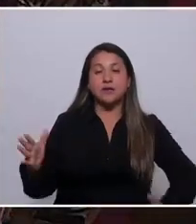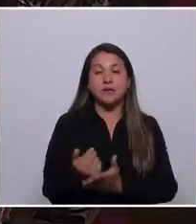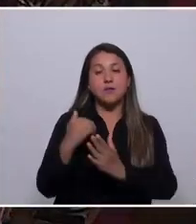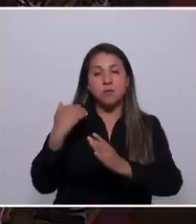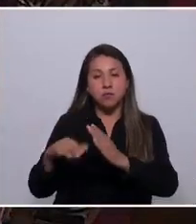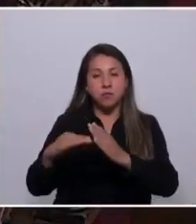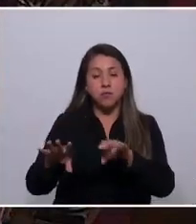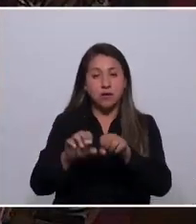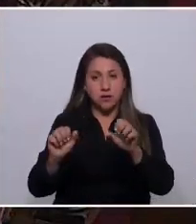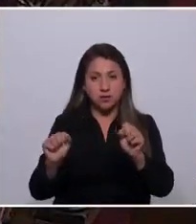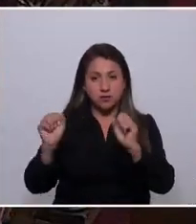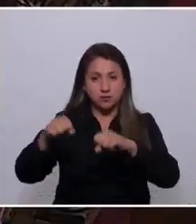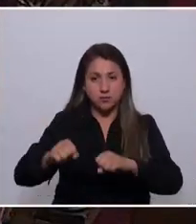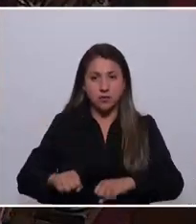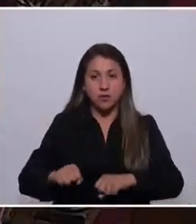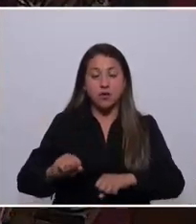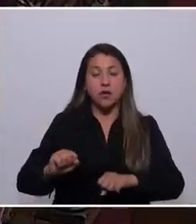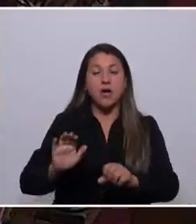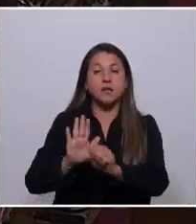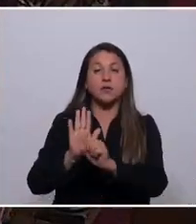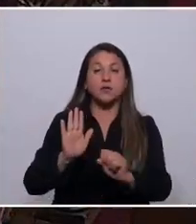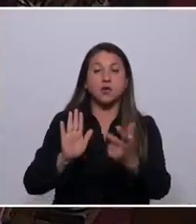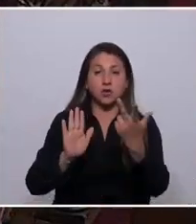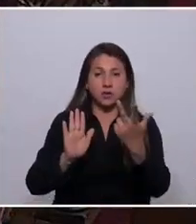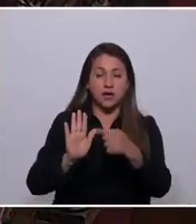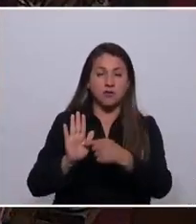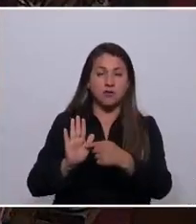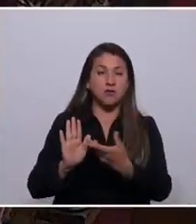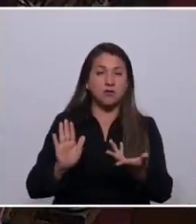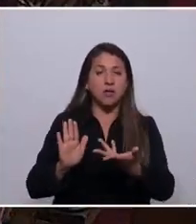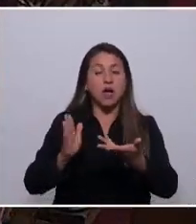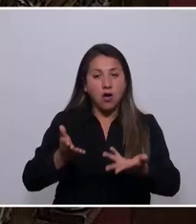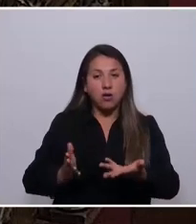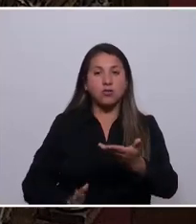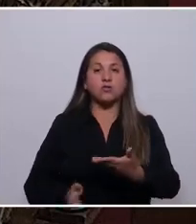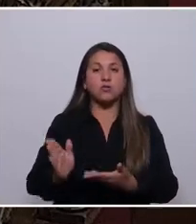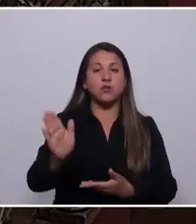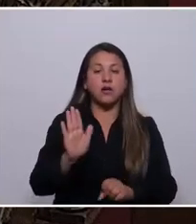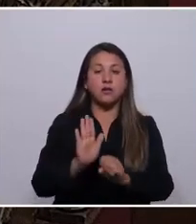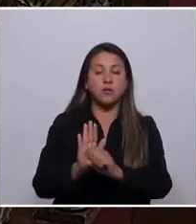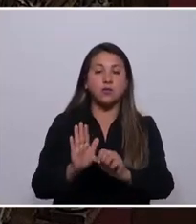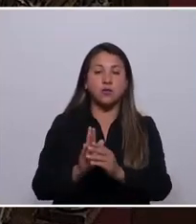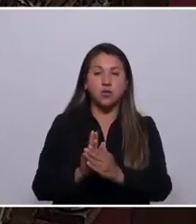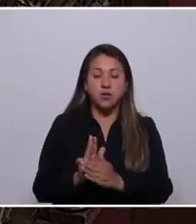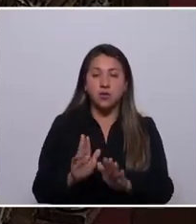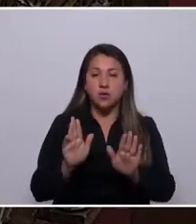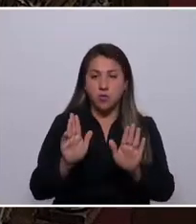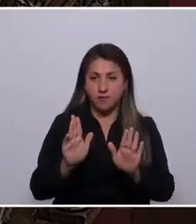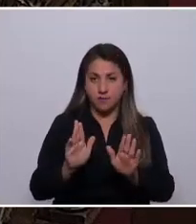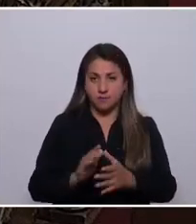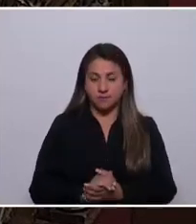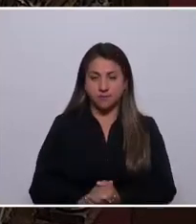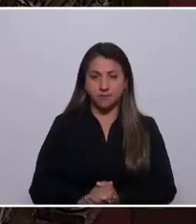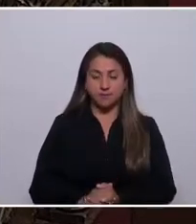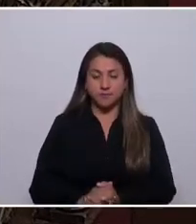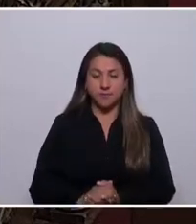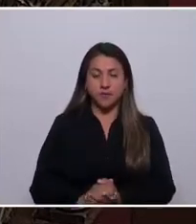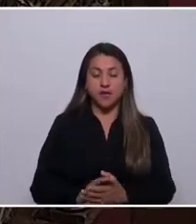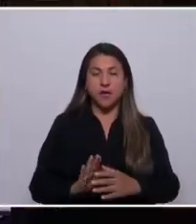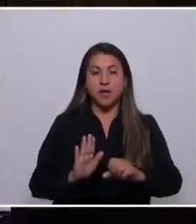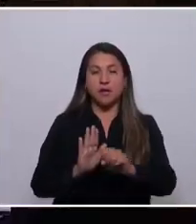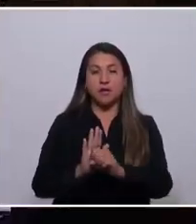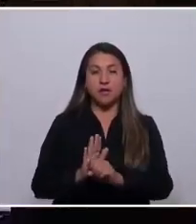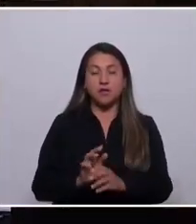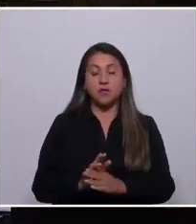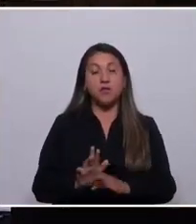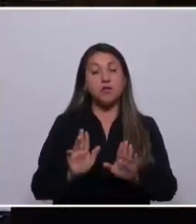que incidían en el artículo 8. Corresponde continuar con el artículo 9. En el artículo